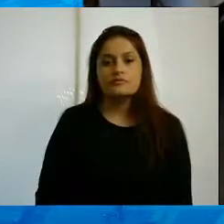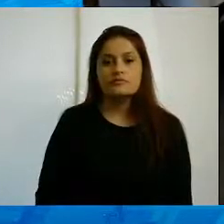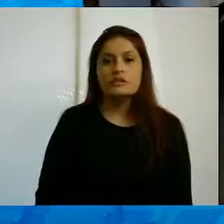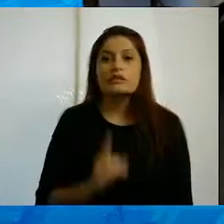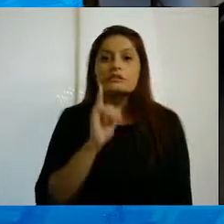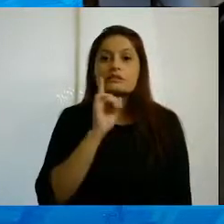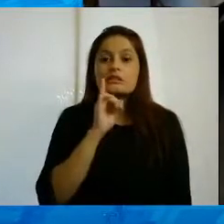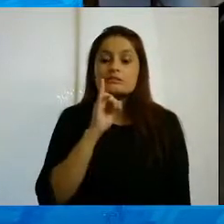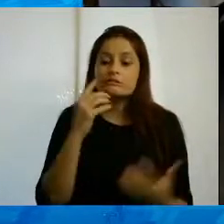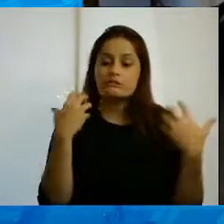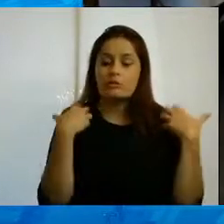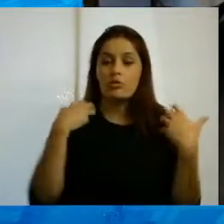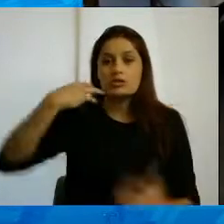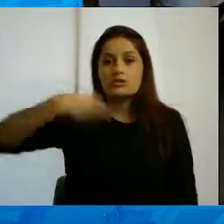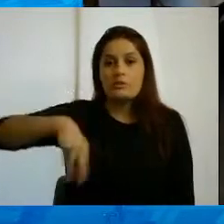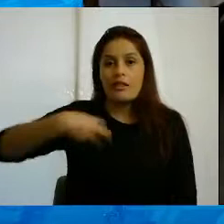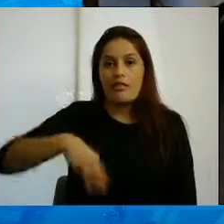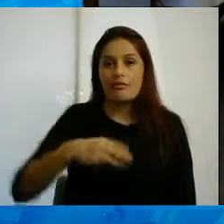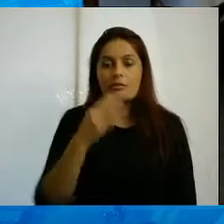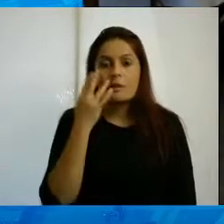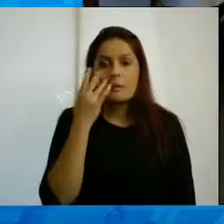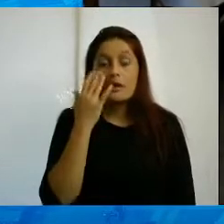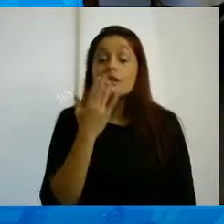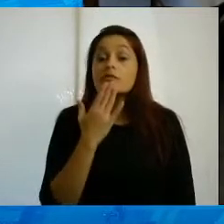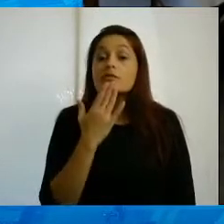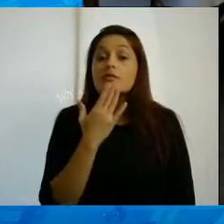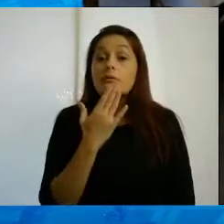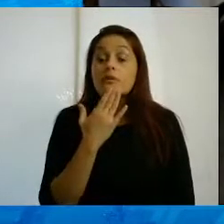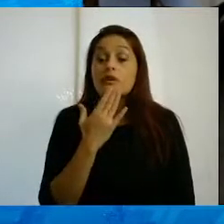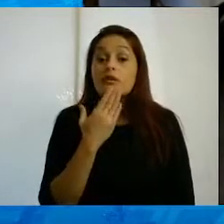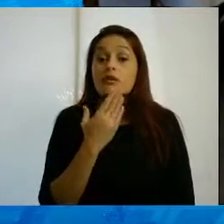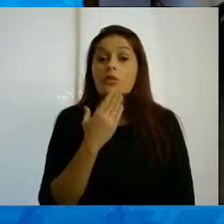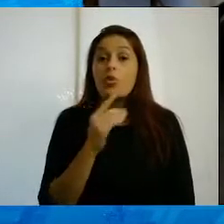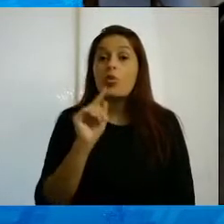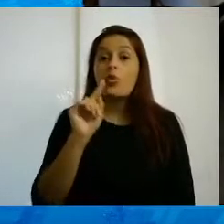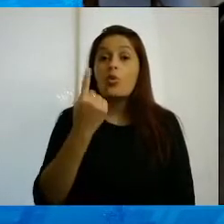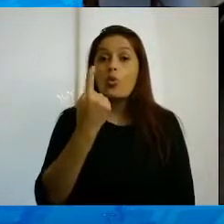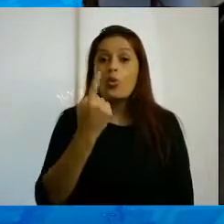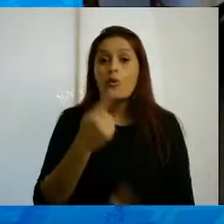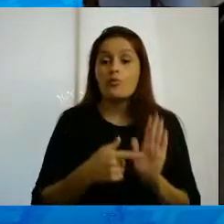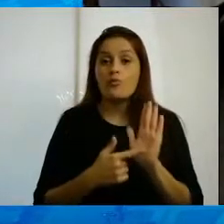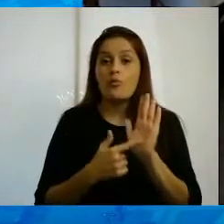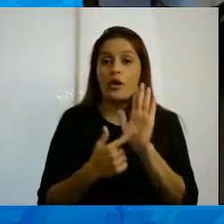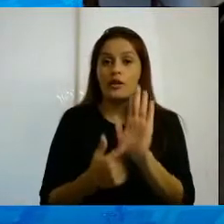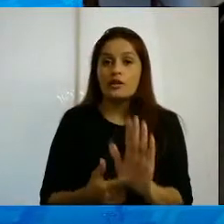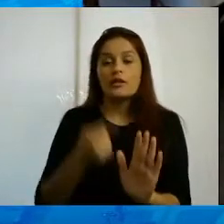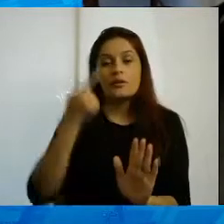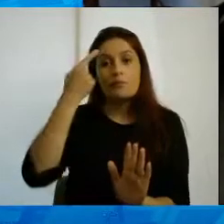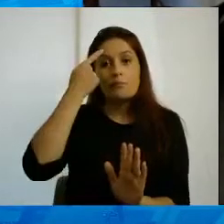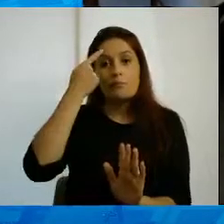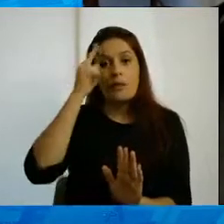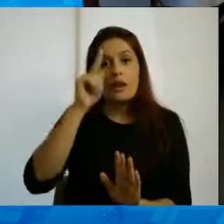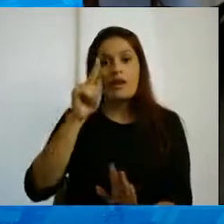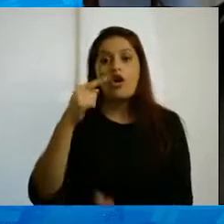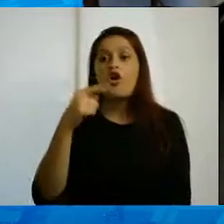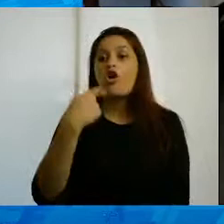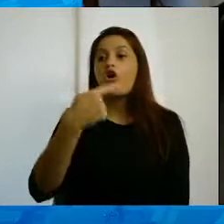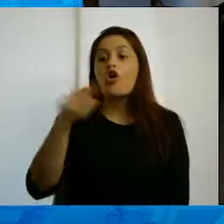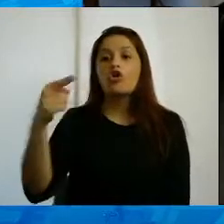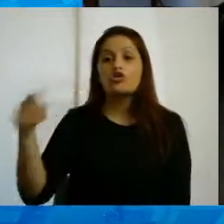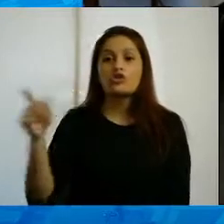municipio de Melipilla y que obviamente aquello también sirva como una señal para que el resto de los